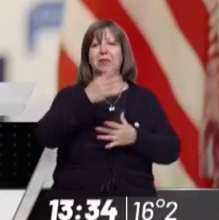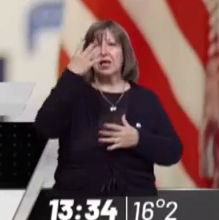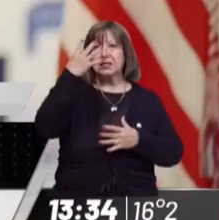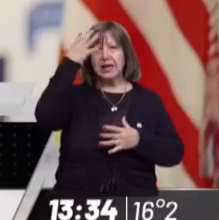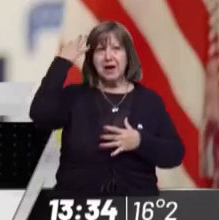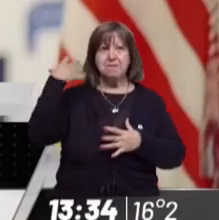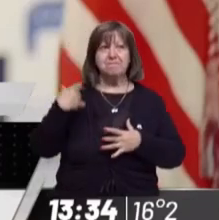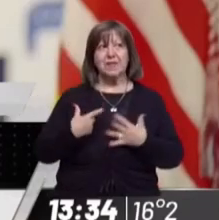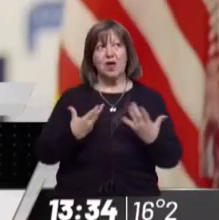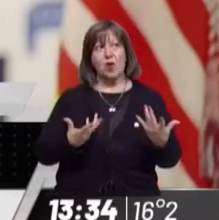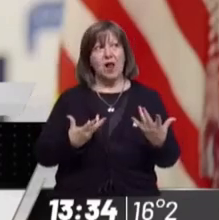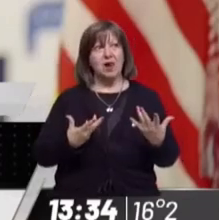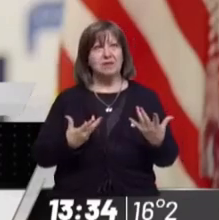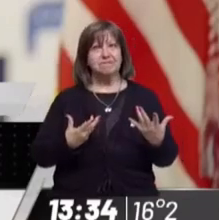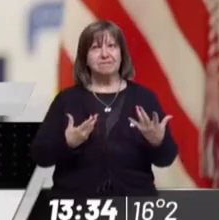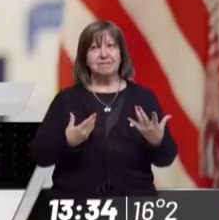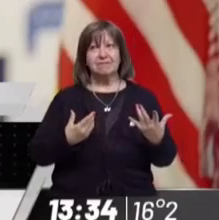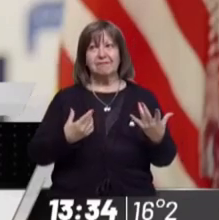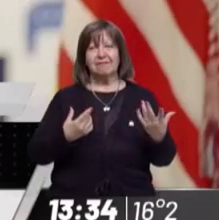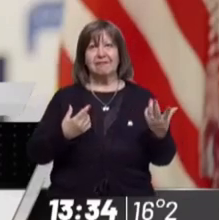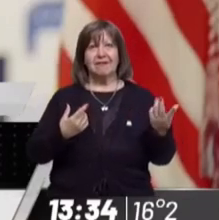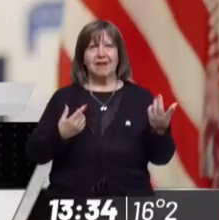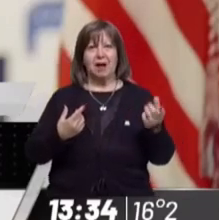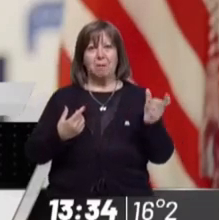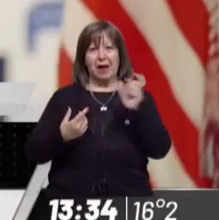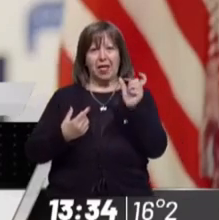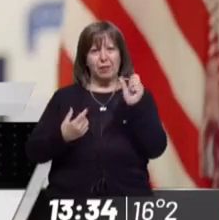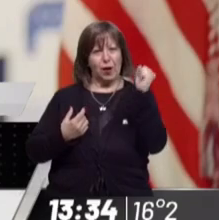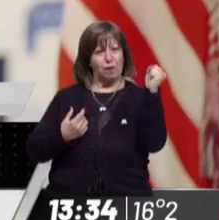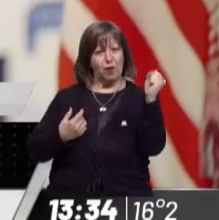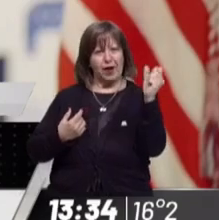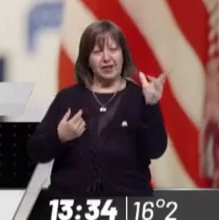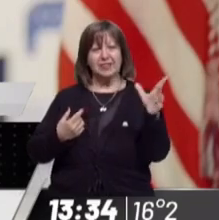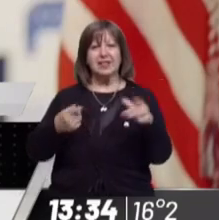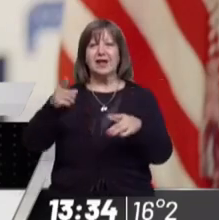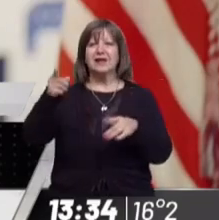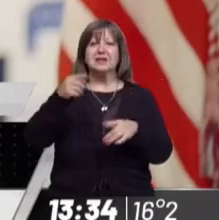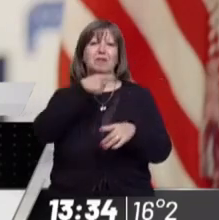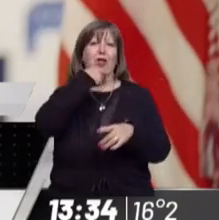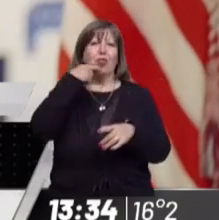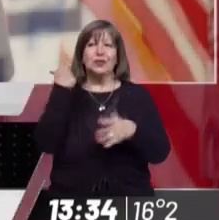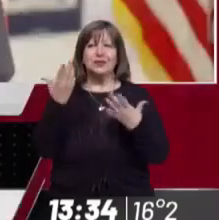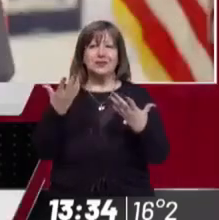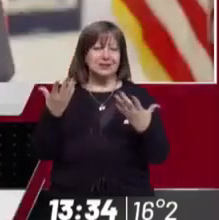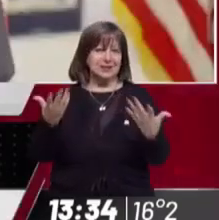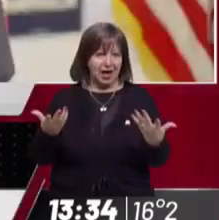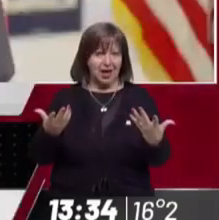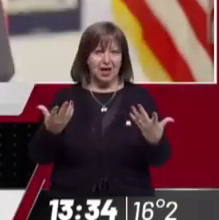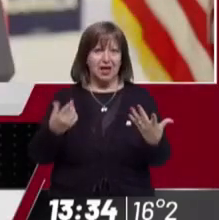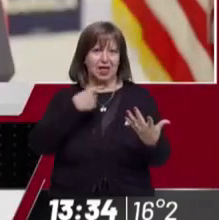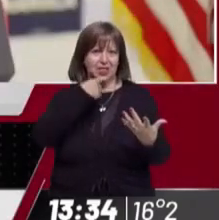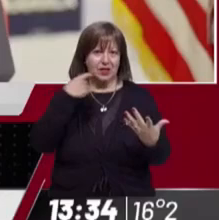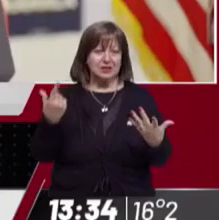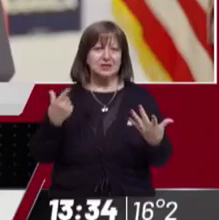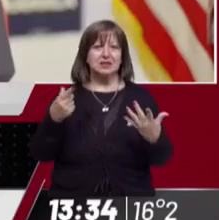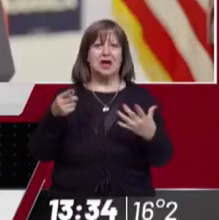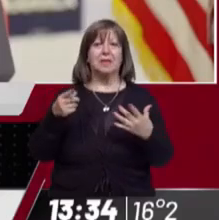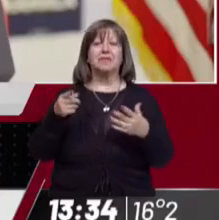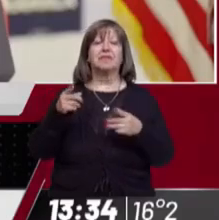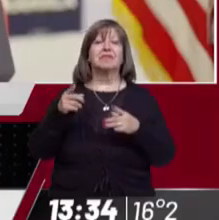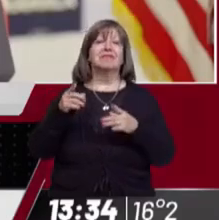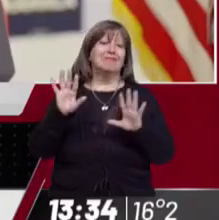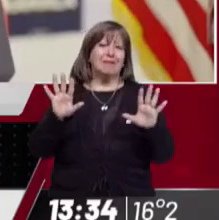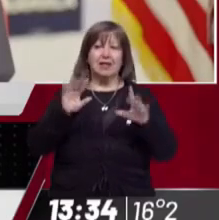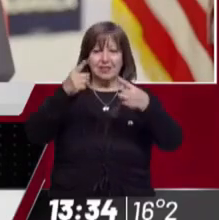manera, no digo famoso porque siempre fue famoso, pero trascendió los realities con la frase You are fired. Usted está despedido, ¿no? En